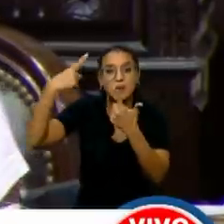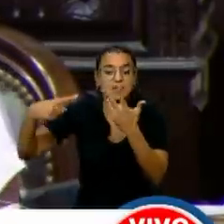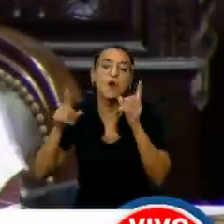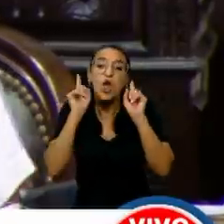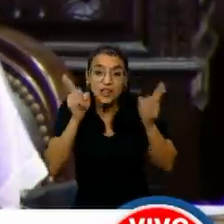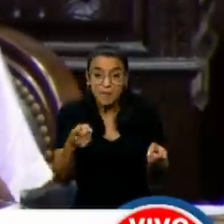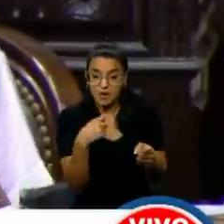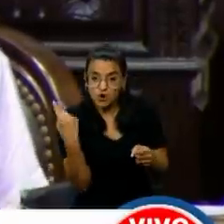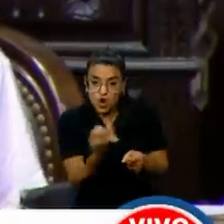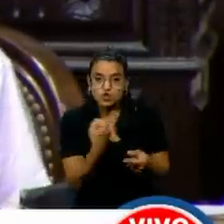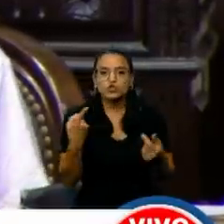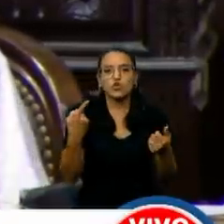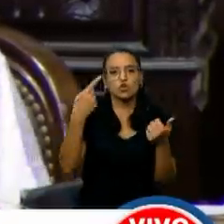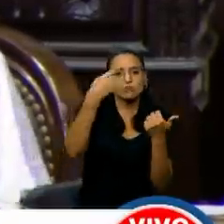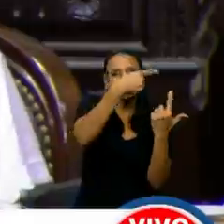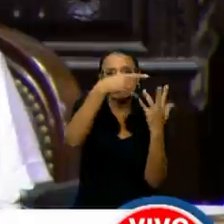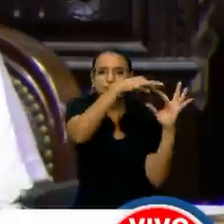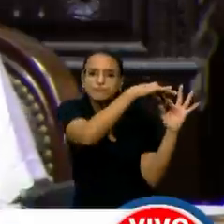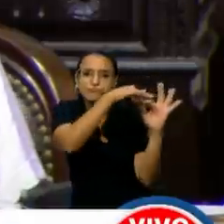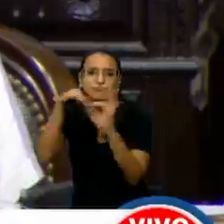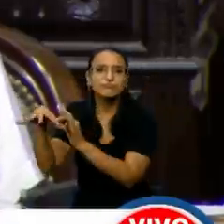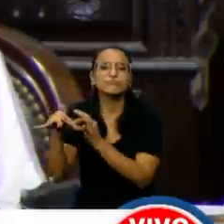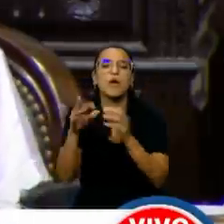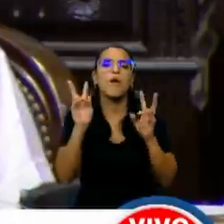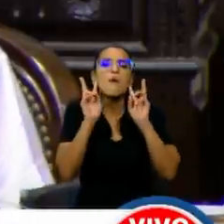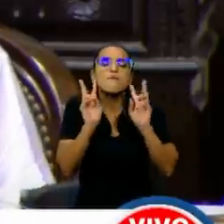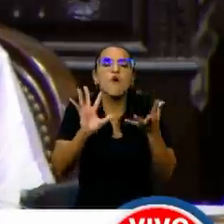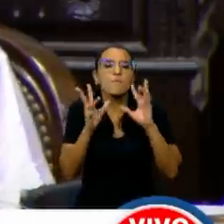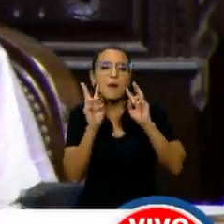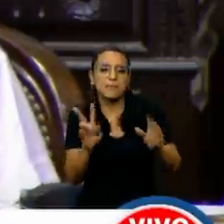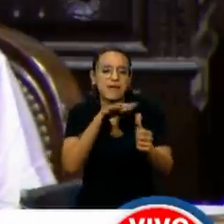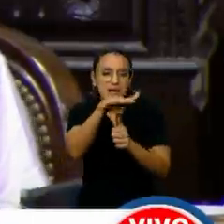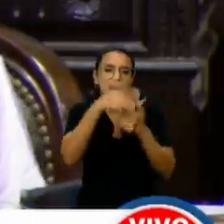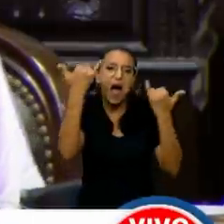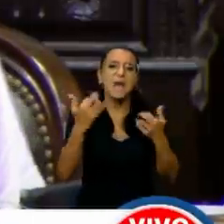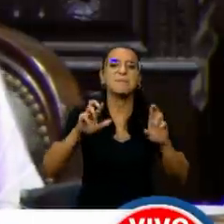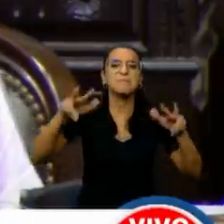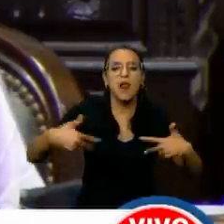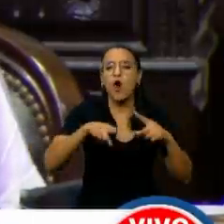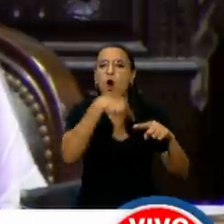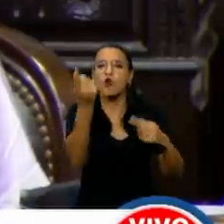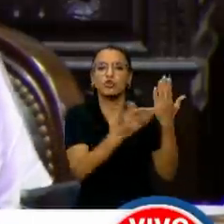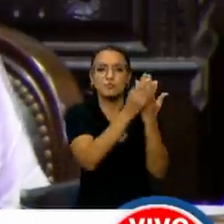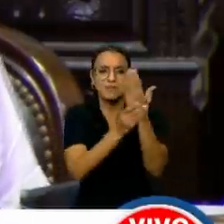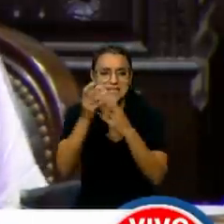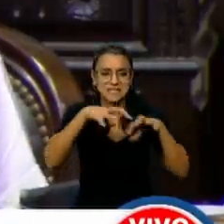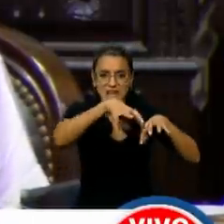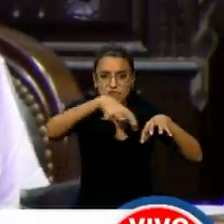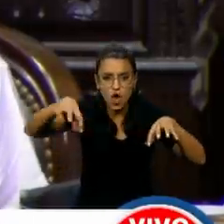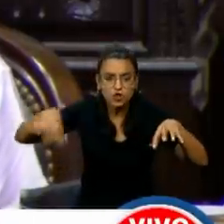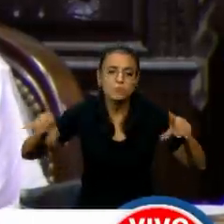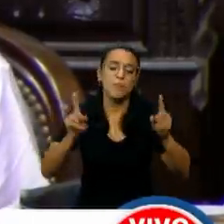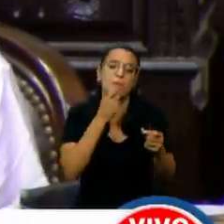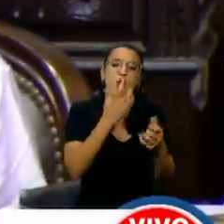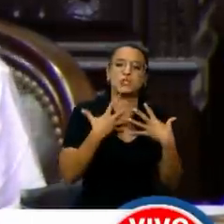que vamos haciendo de transversalizar la perspectiva de género también implican distintas políticas de los otros ministerios y lo podemos pensar